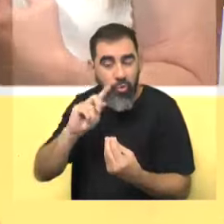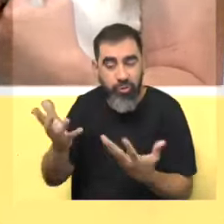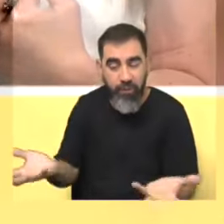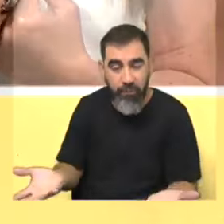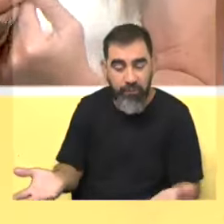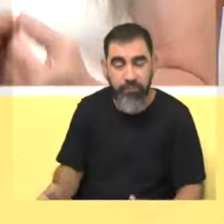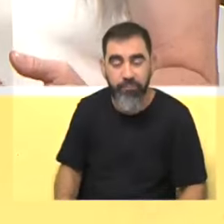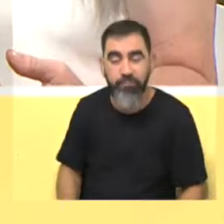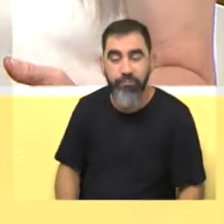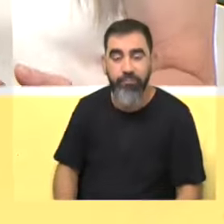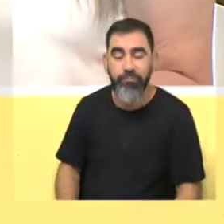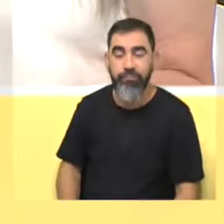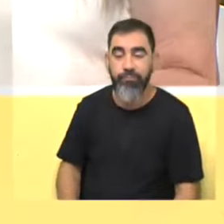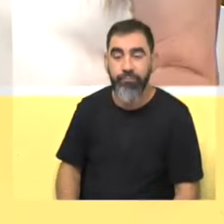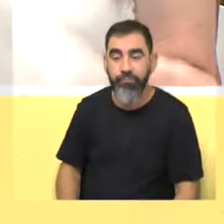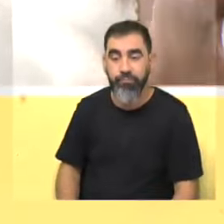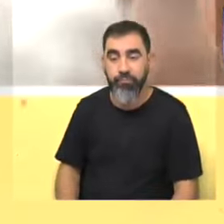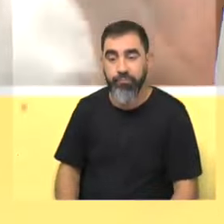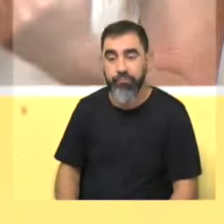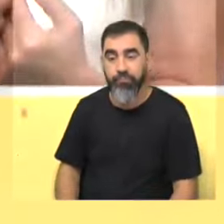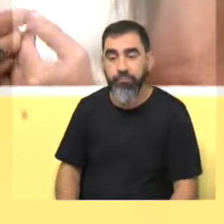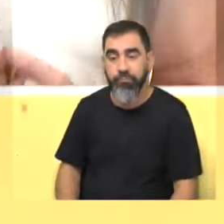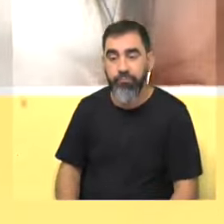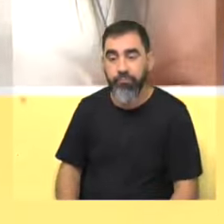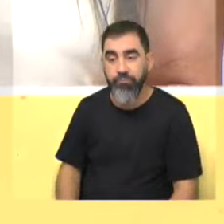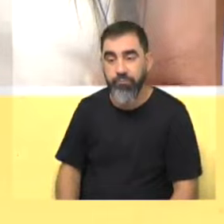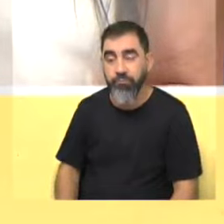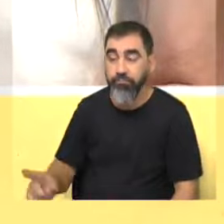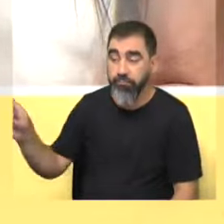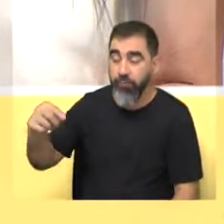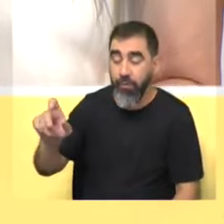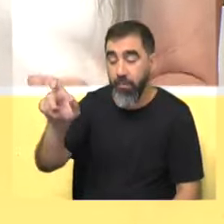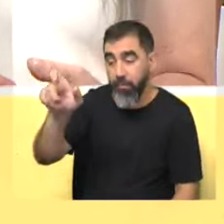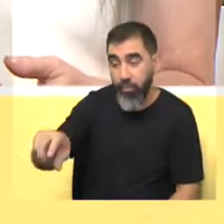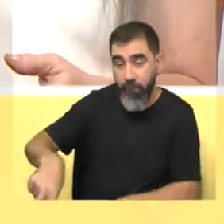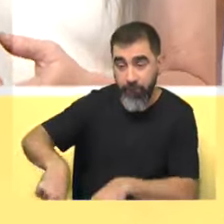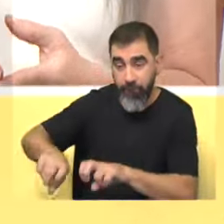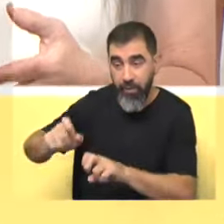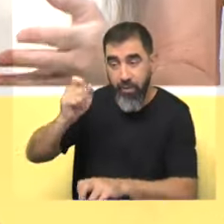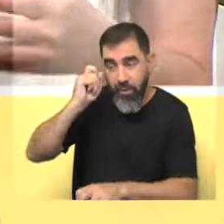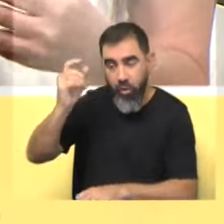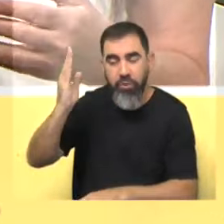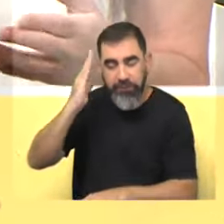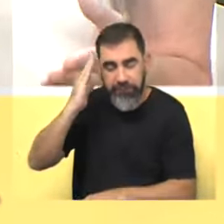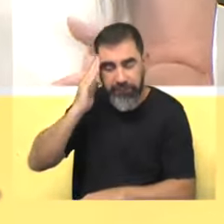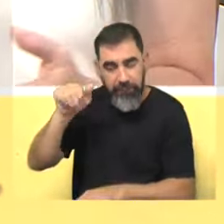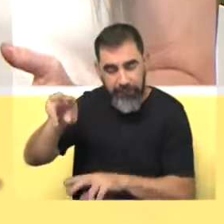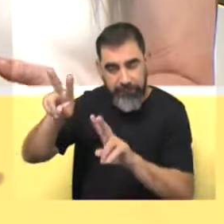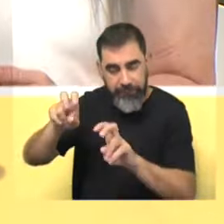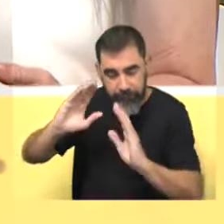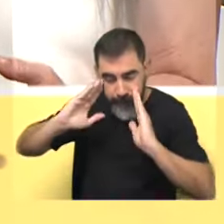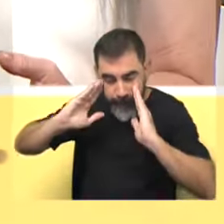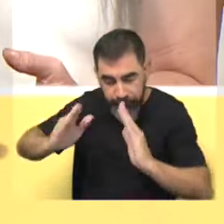soy taxónoma. Entonces, eso nos obligó a traer un investigador que sí se especializa, que fuera